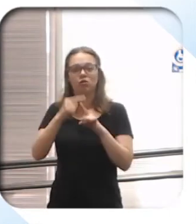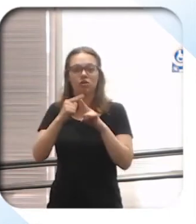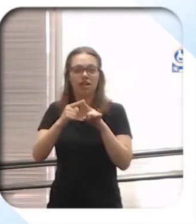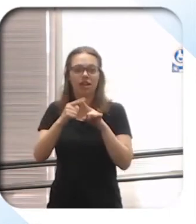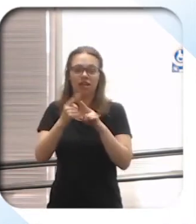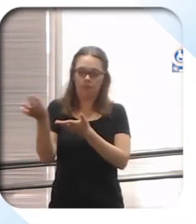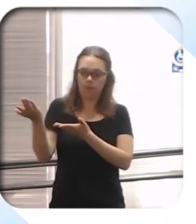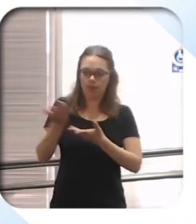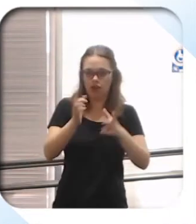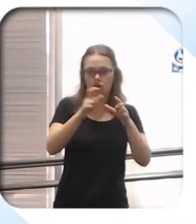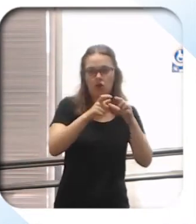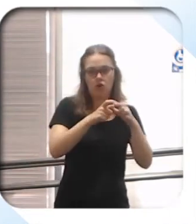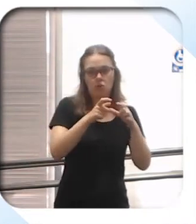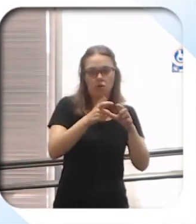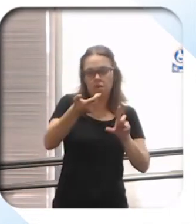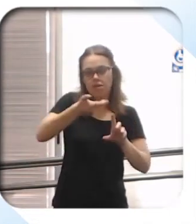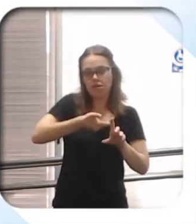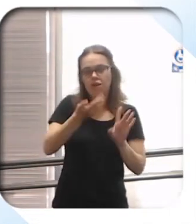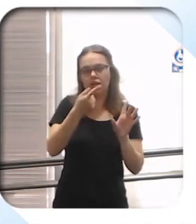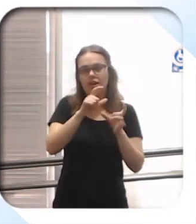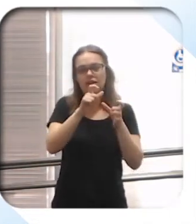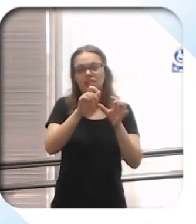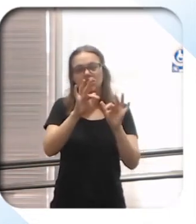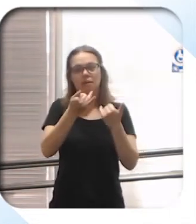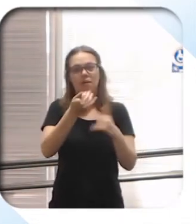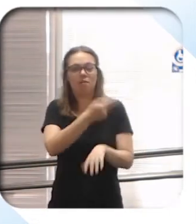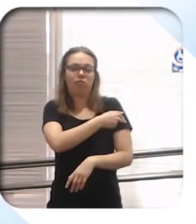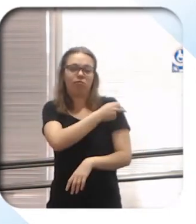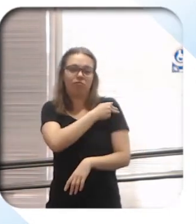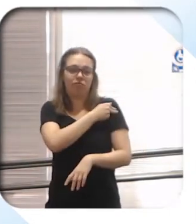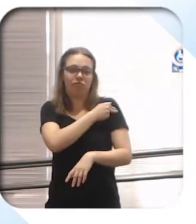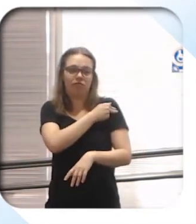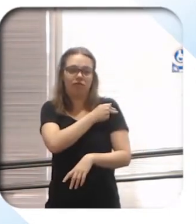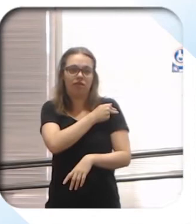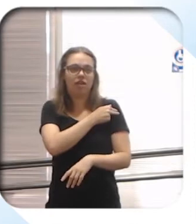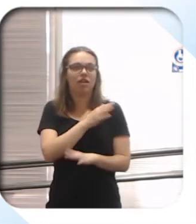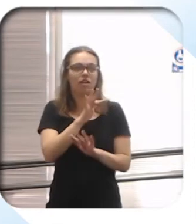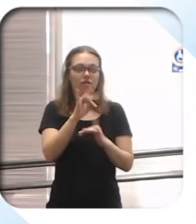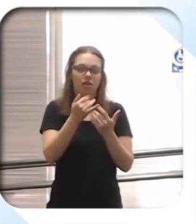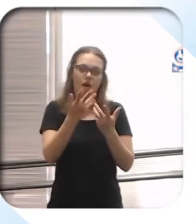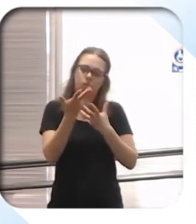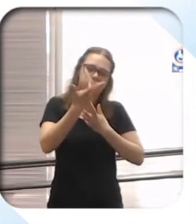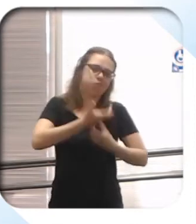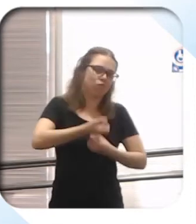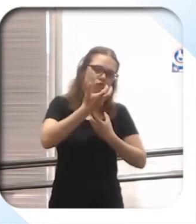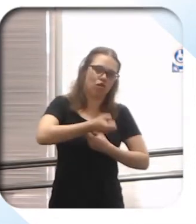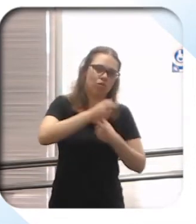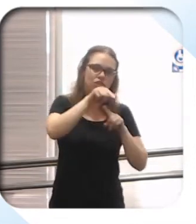pedido por el grupo, que ya lo hemos hablado con la gerenta, con Ferola, que me ha dado mucho apoyo